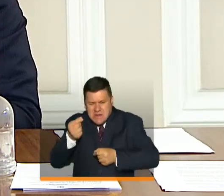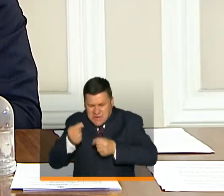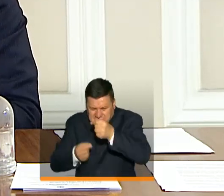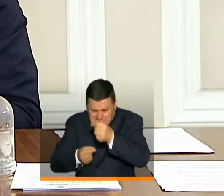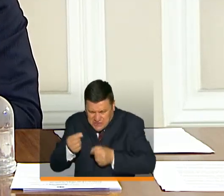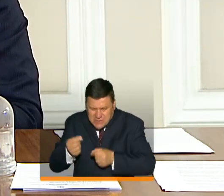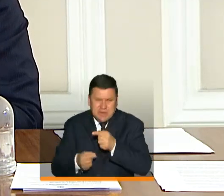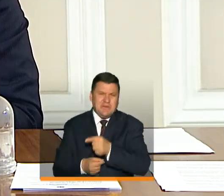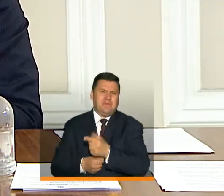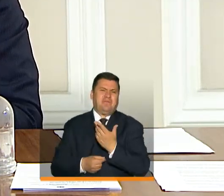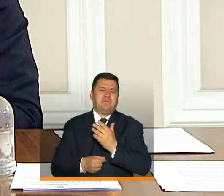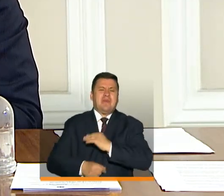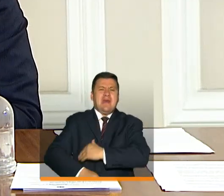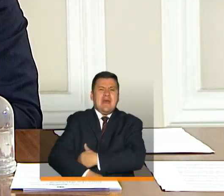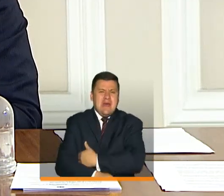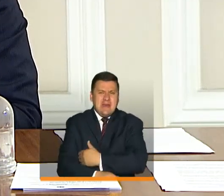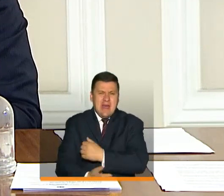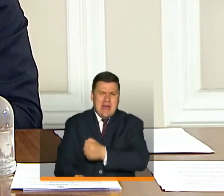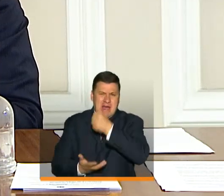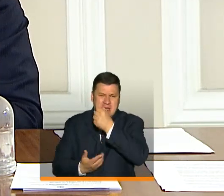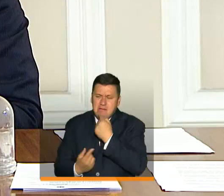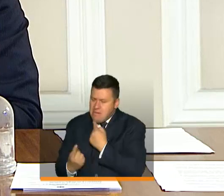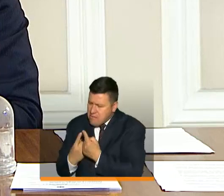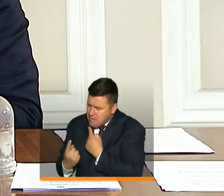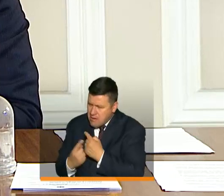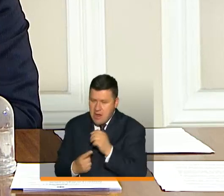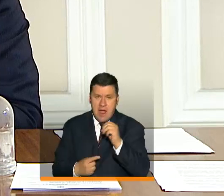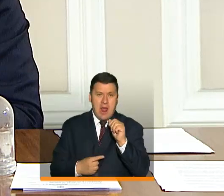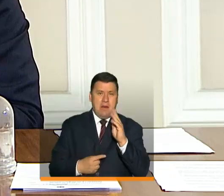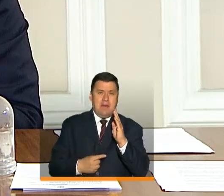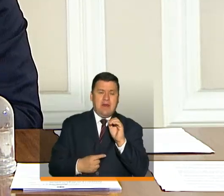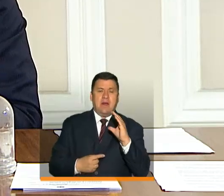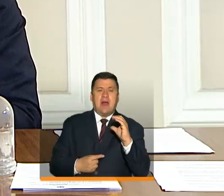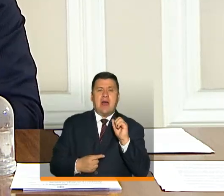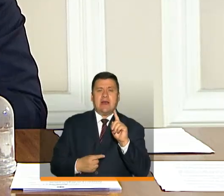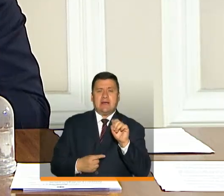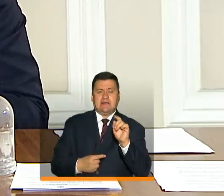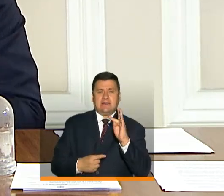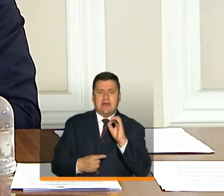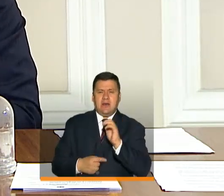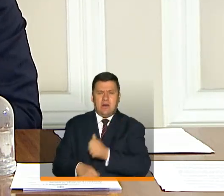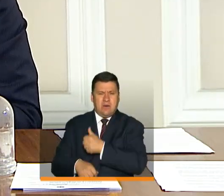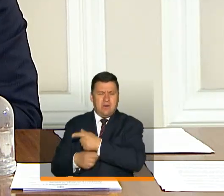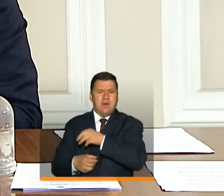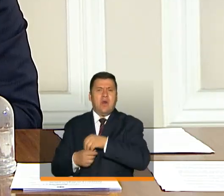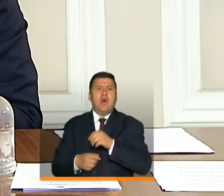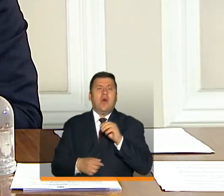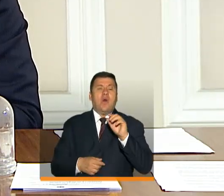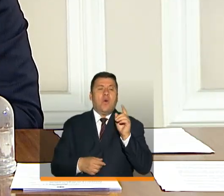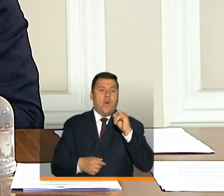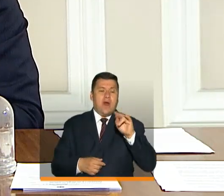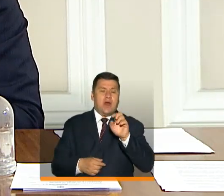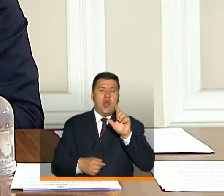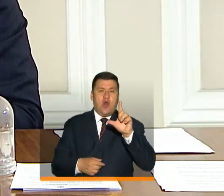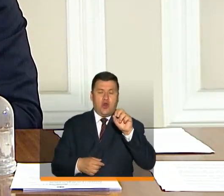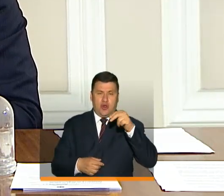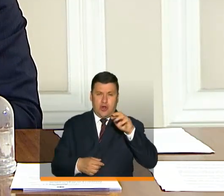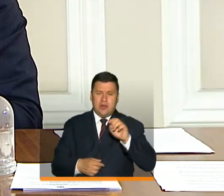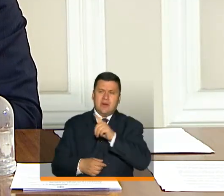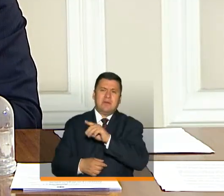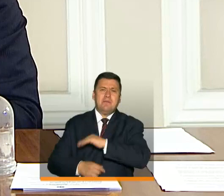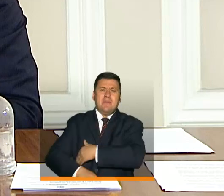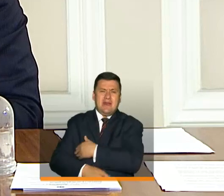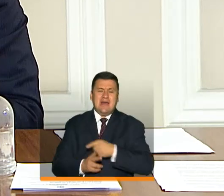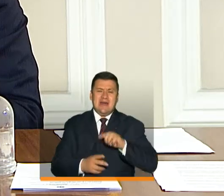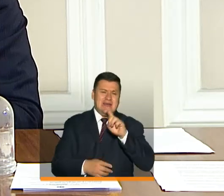económico y con el equipo del Ministerio de Hacienda, con Alberto Carrasquilla a la cabeza, con Juan Alberto Londoño, con el ministro Zárate